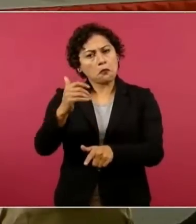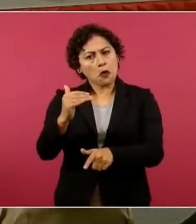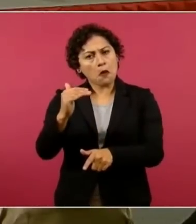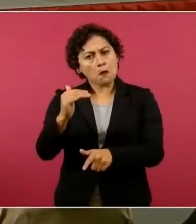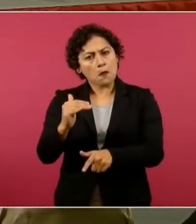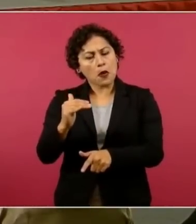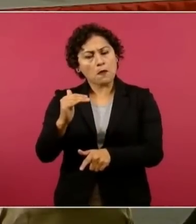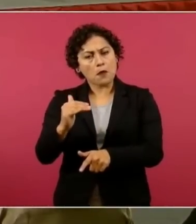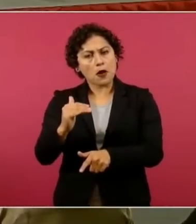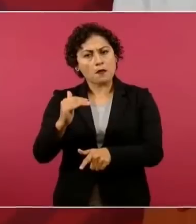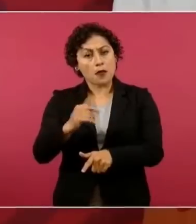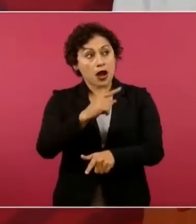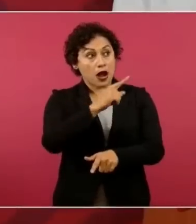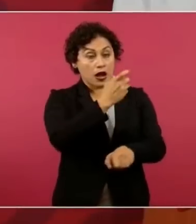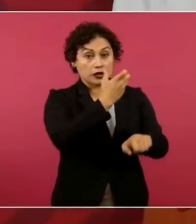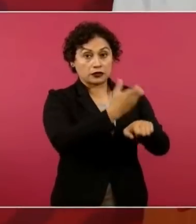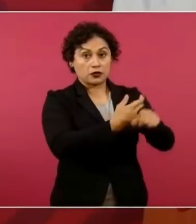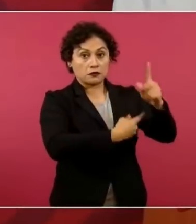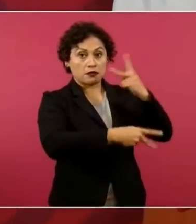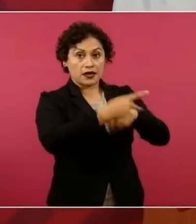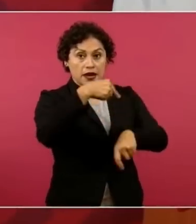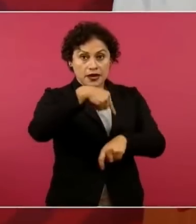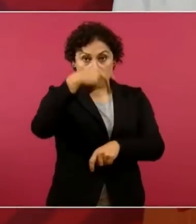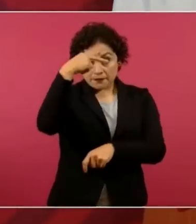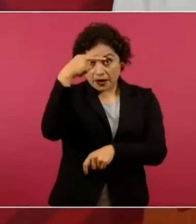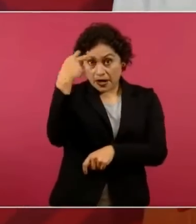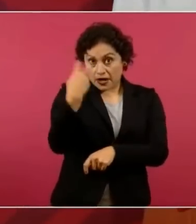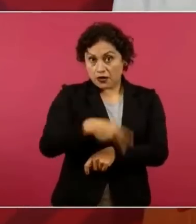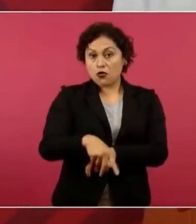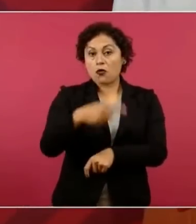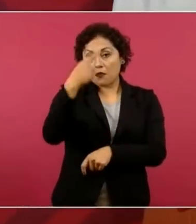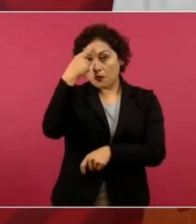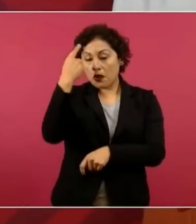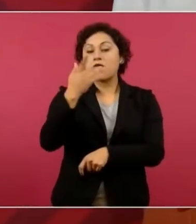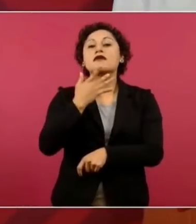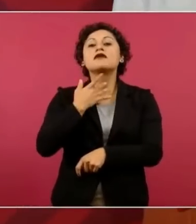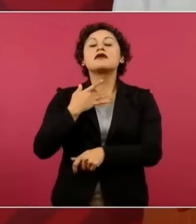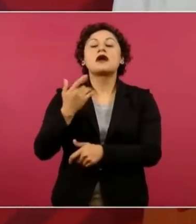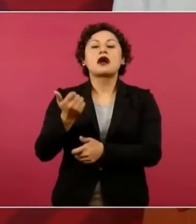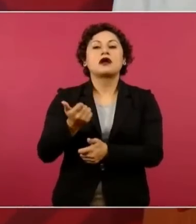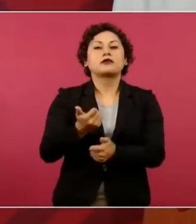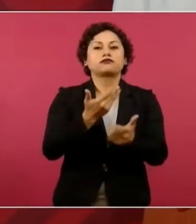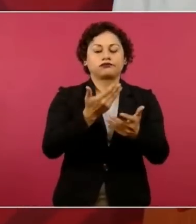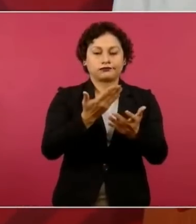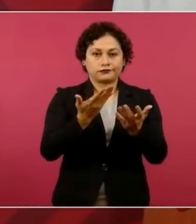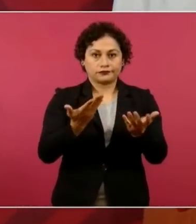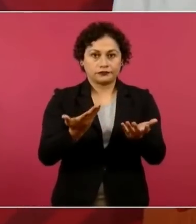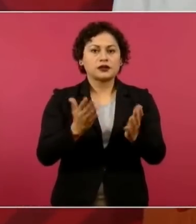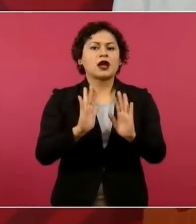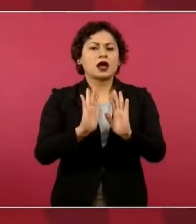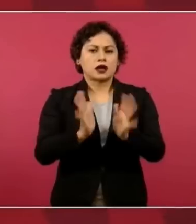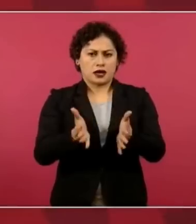gasolina porque era más barata nuestra gasolina, ahora estamos iguales.